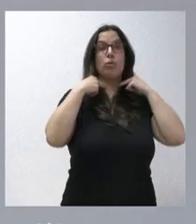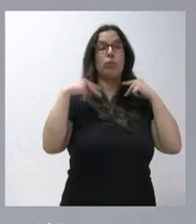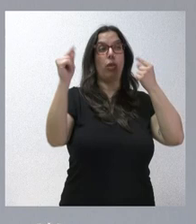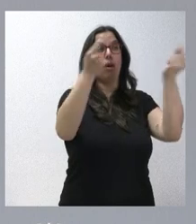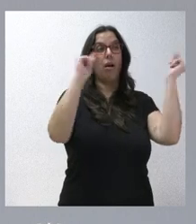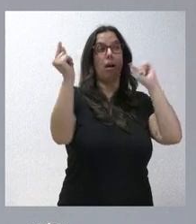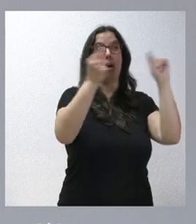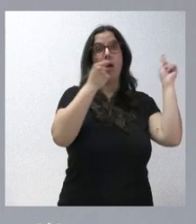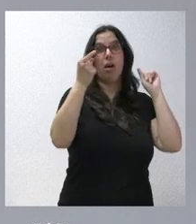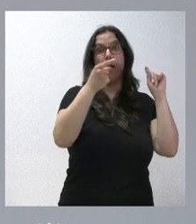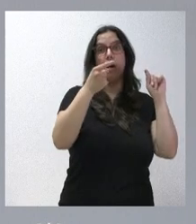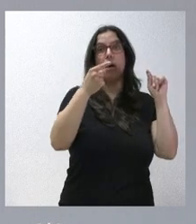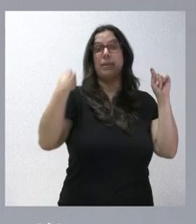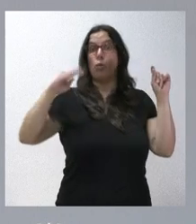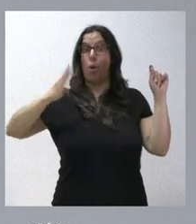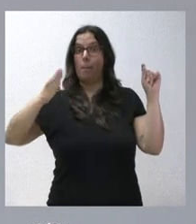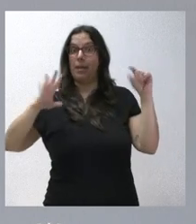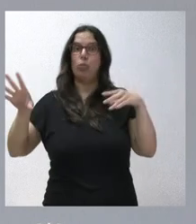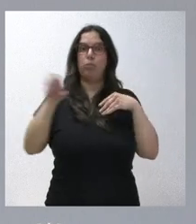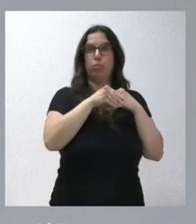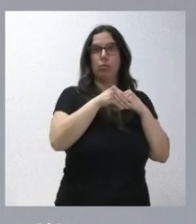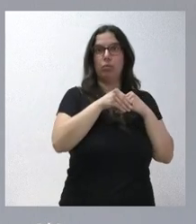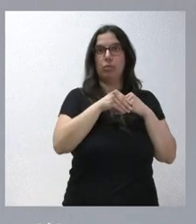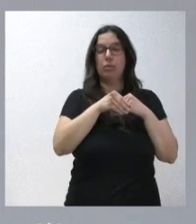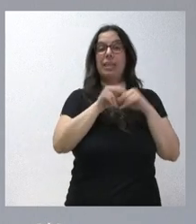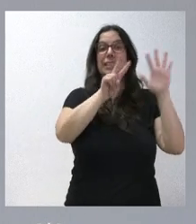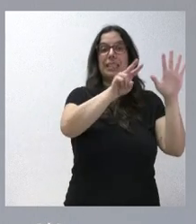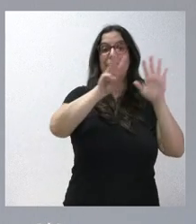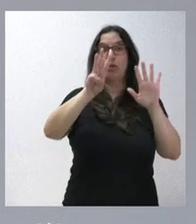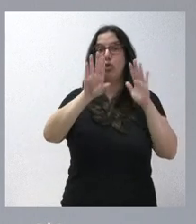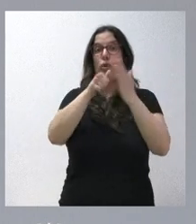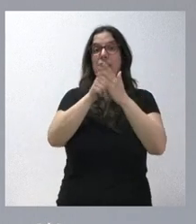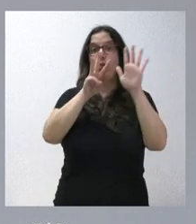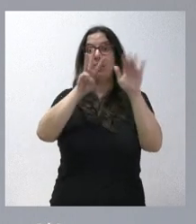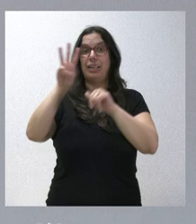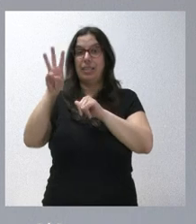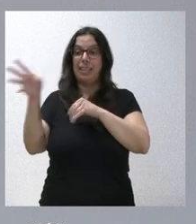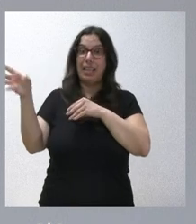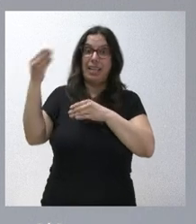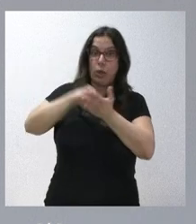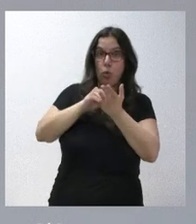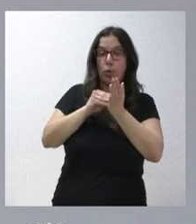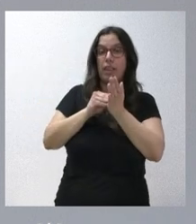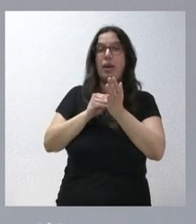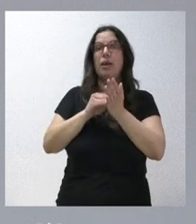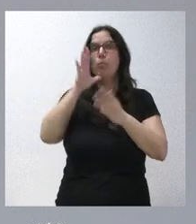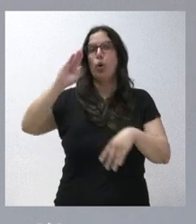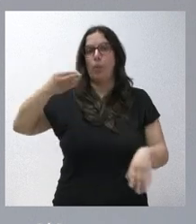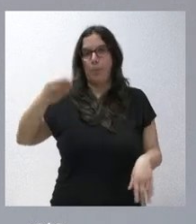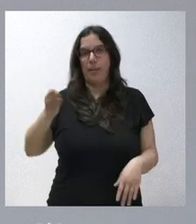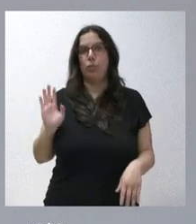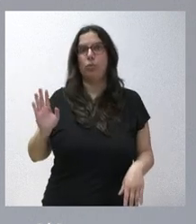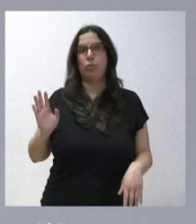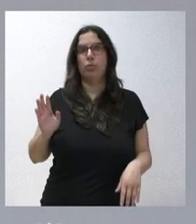introdujo a instancias de vilt la que ampar el periodo desde el 78 al 83 y se habla de víctimas bajo esta democracia